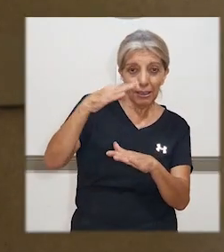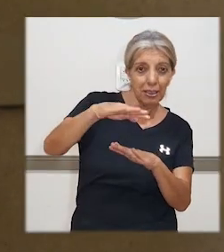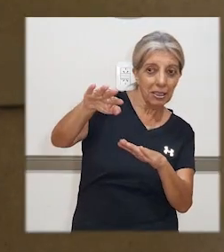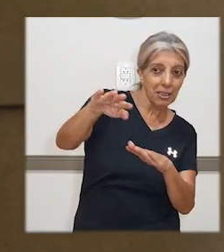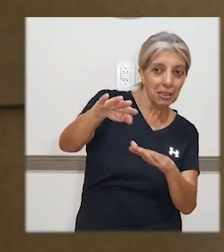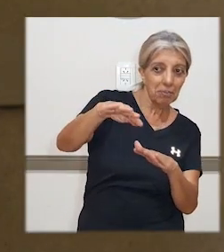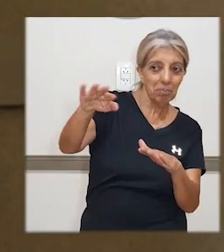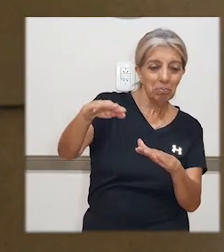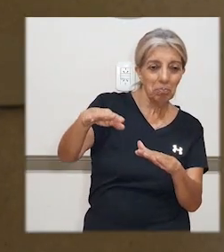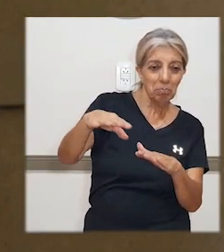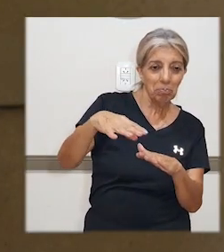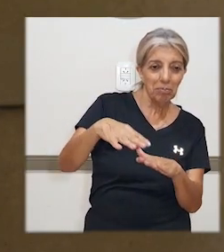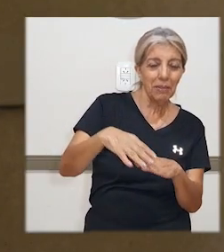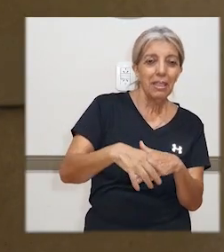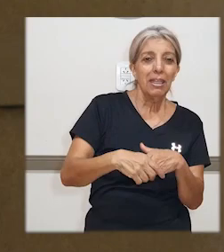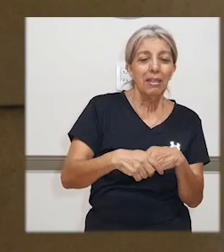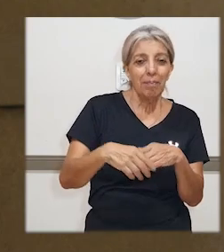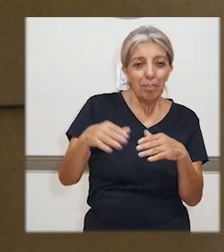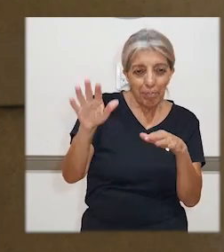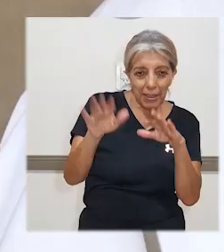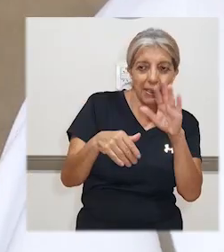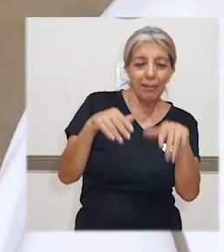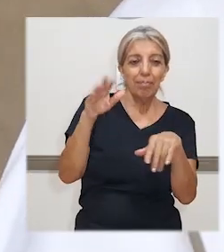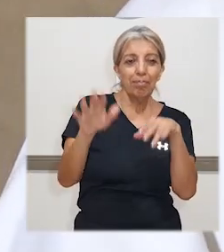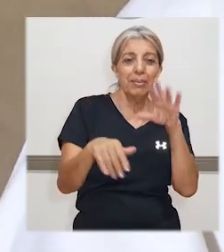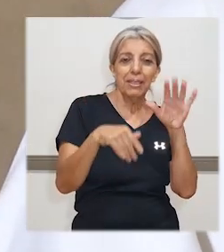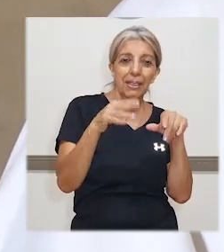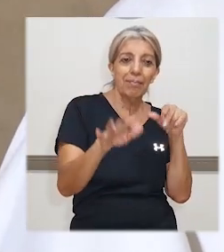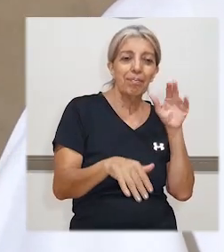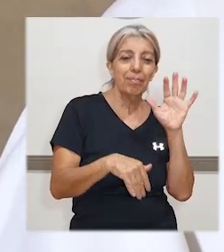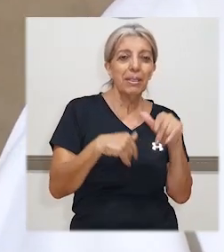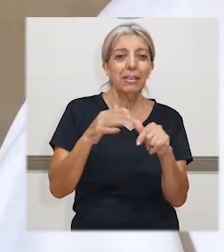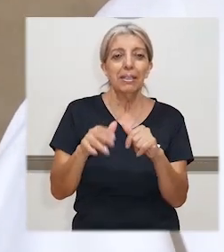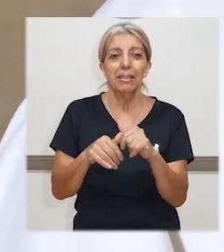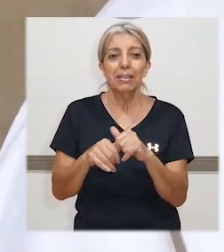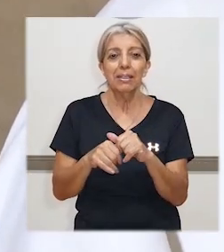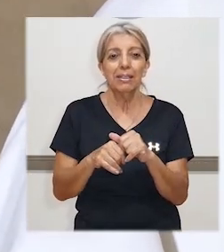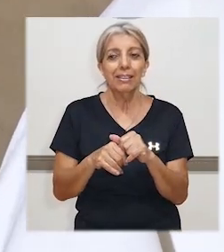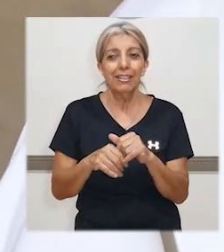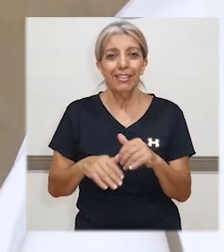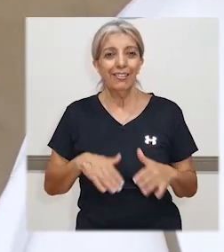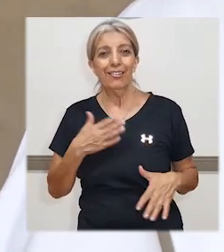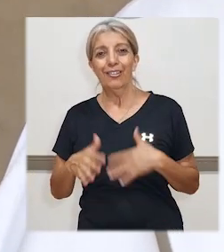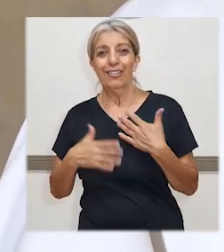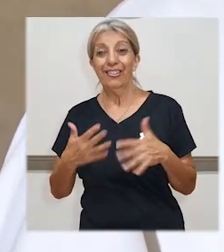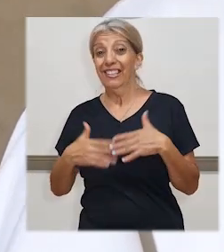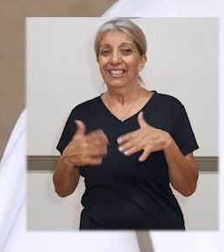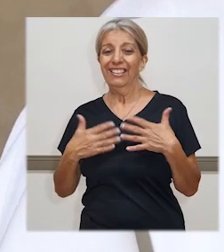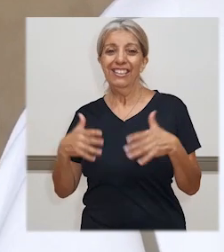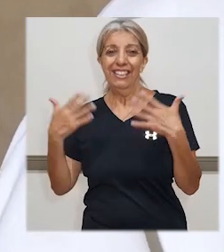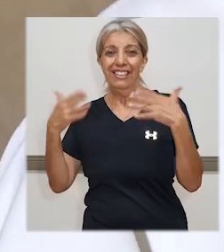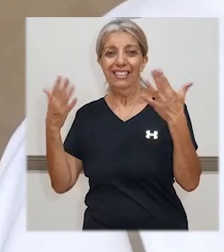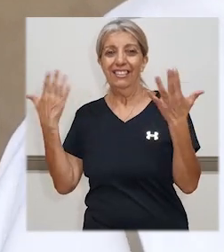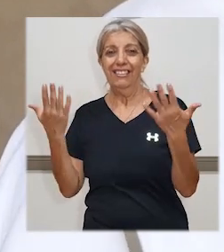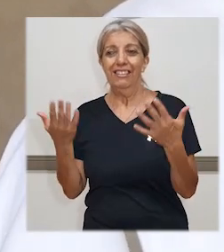esta carpa del encuentro, afuera de este corazón del Padre, puedan experimentar la alegría y el gozo de